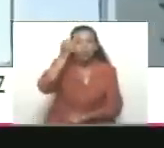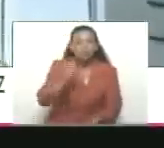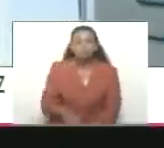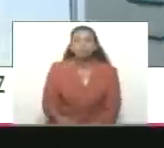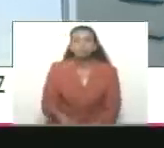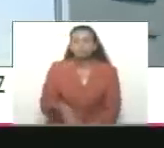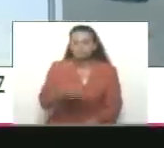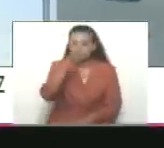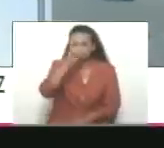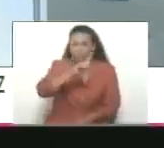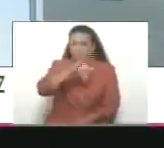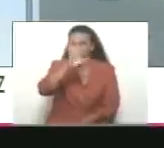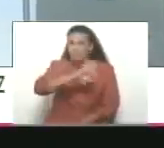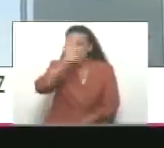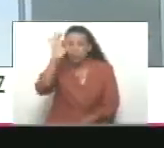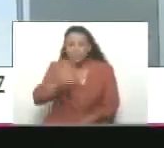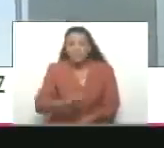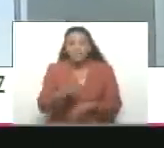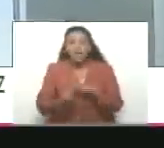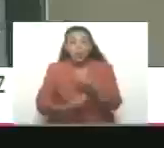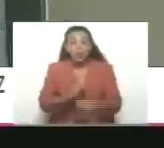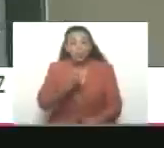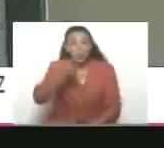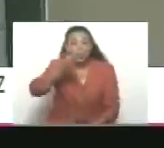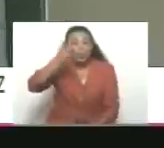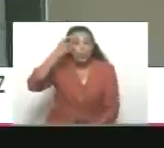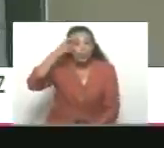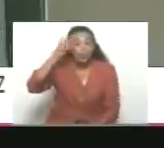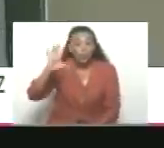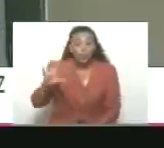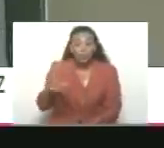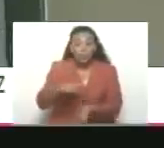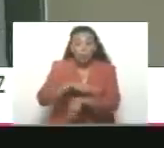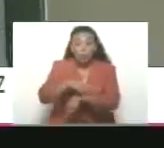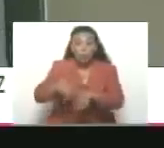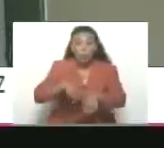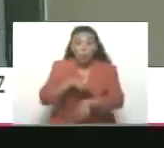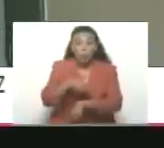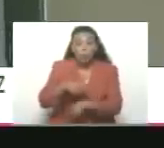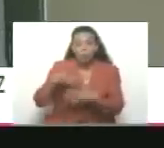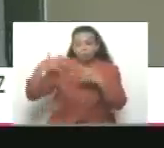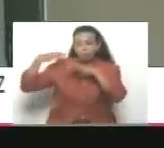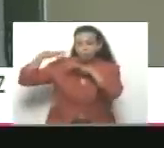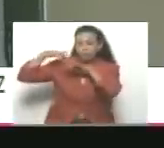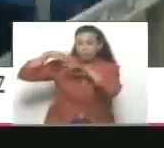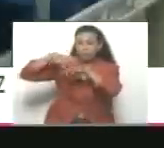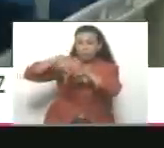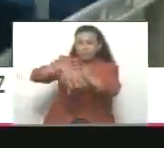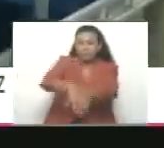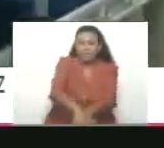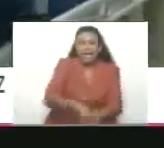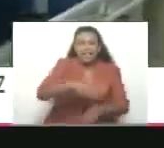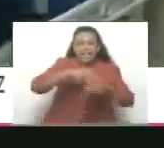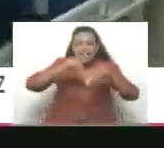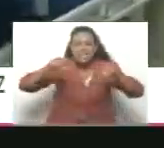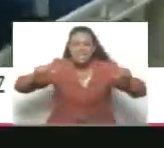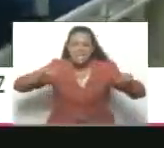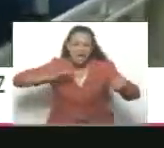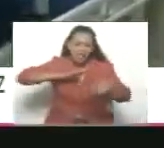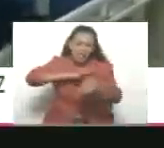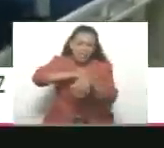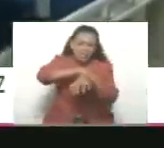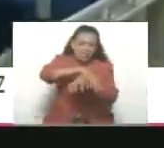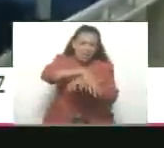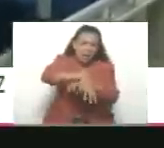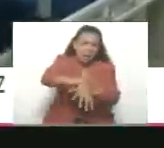compromiso que usted hizo a pocos A pocas horas de aquel deslave que marcó el corazón del estado de aragua